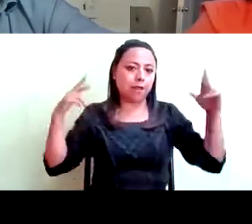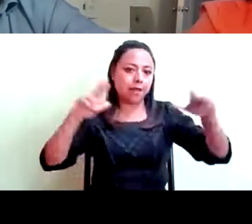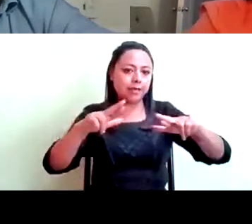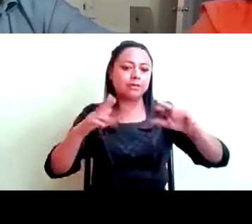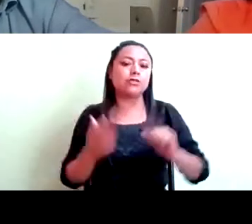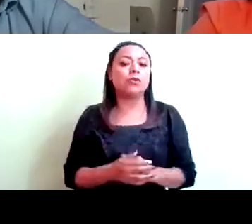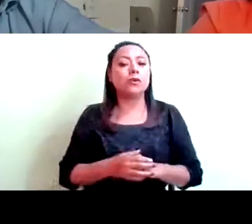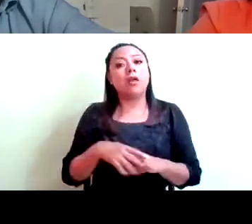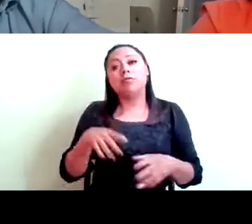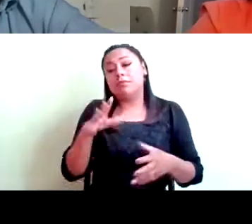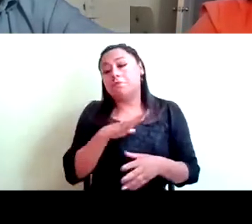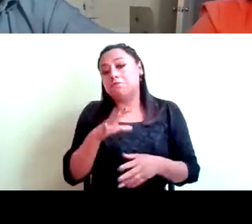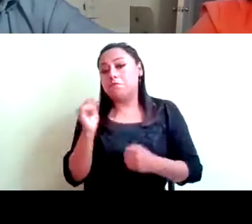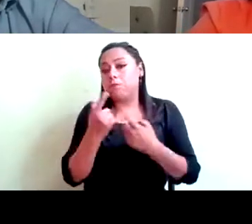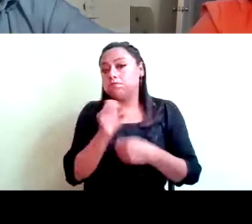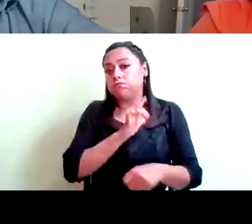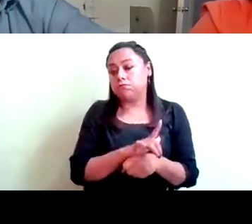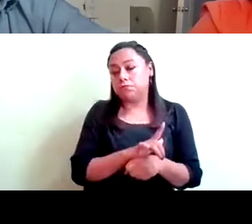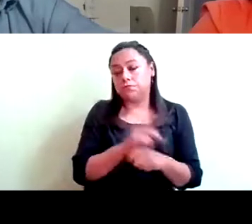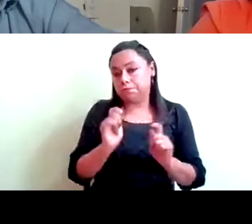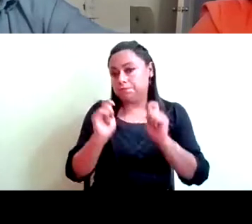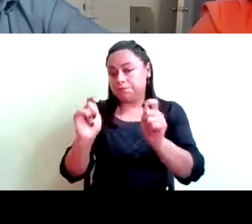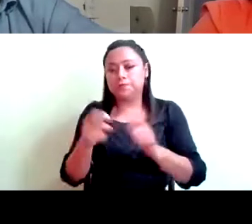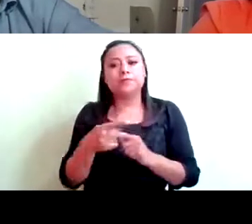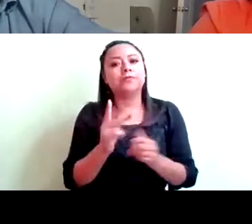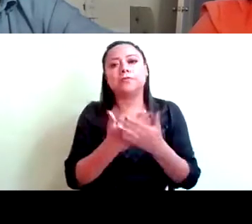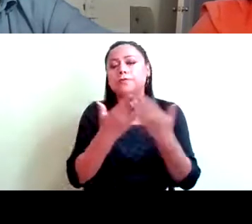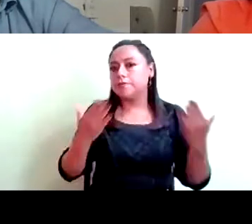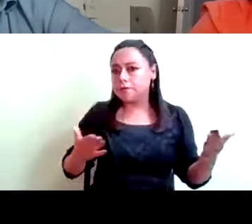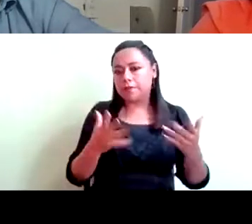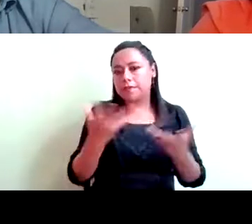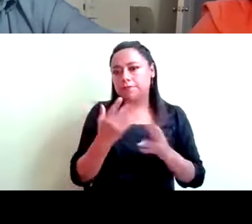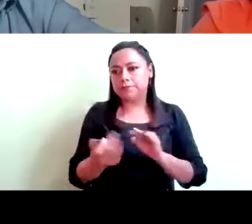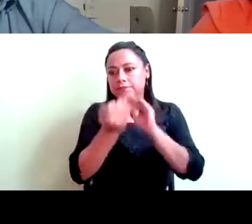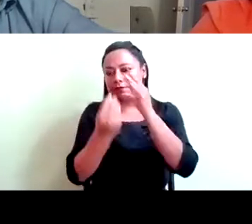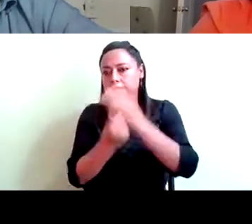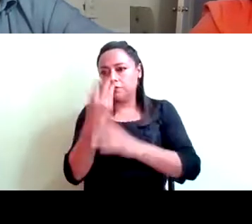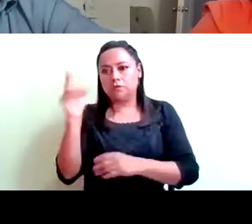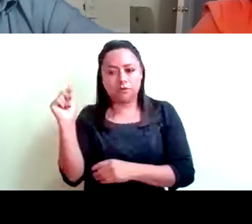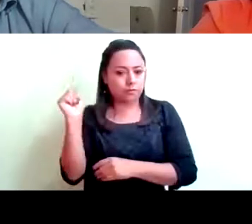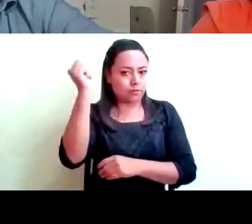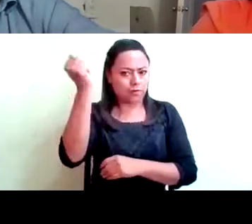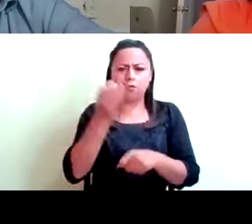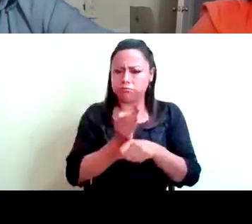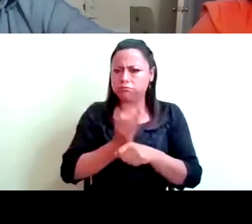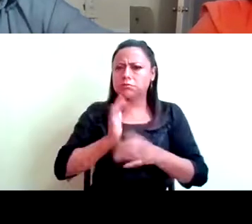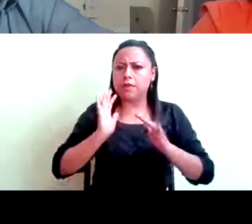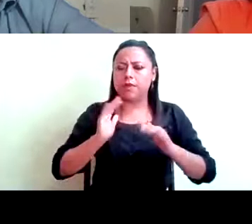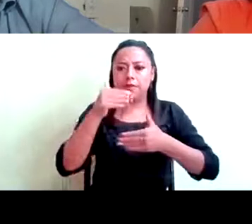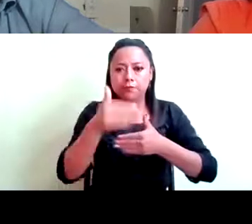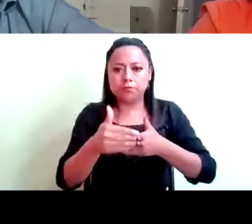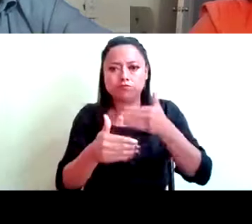nosotros planteamos, porque es muy importante acercar a las nuevas tecnologías, creo que ya se ha avanzado de forma muy importante con